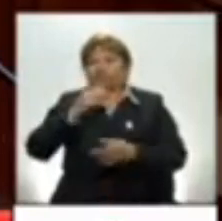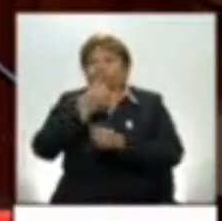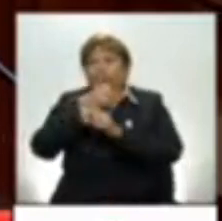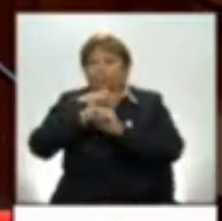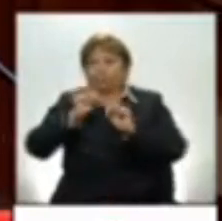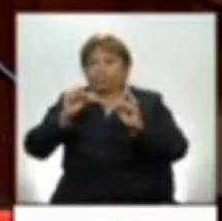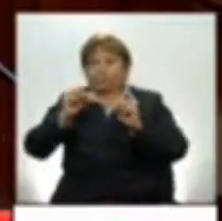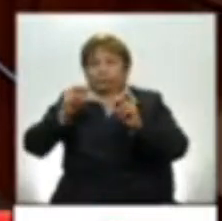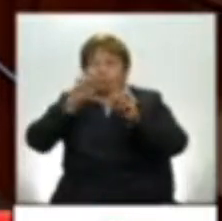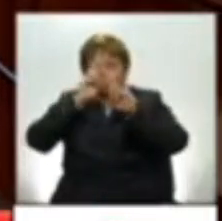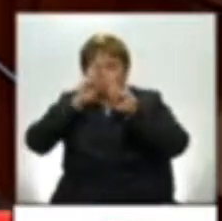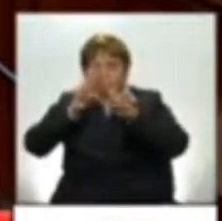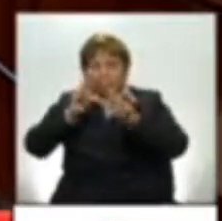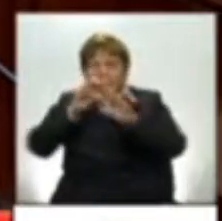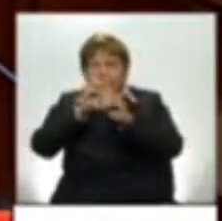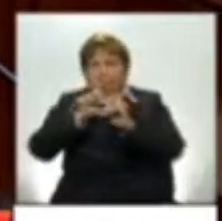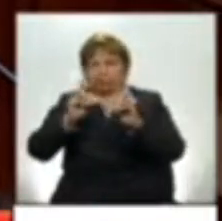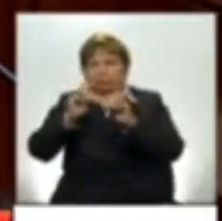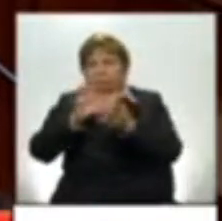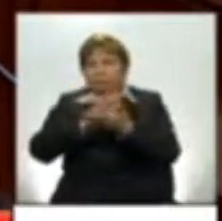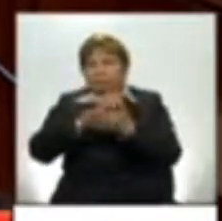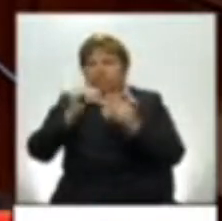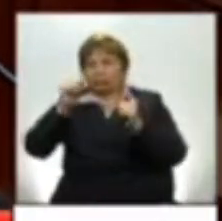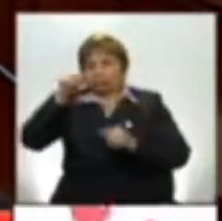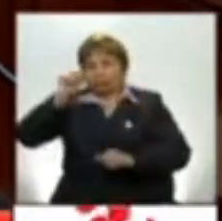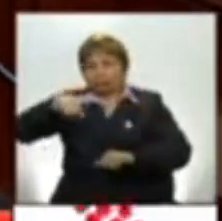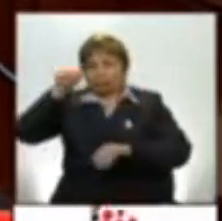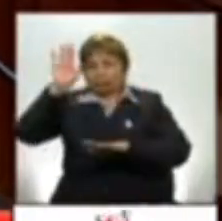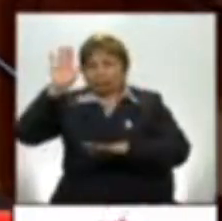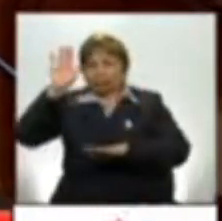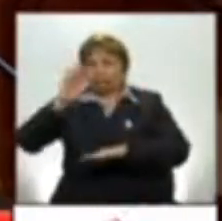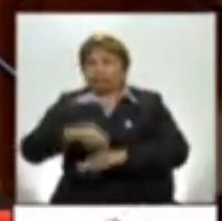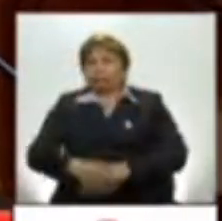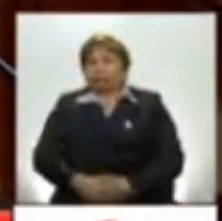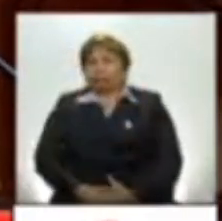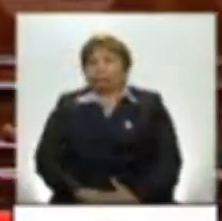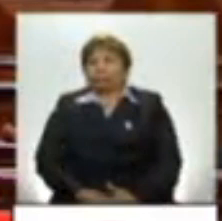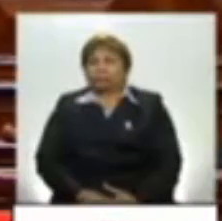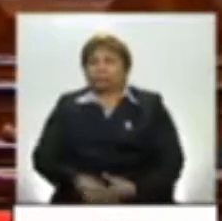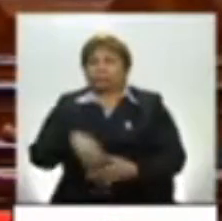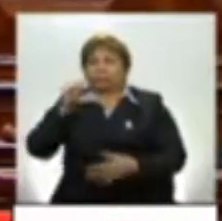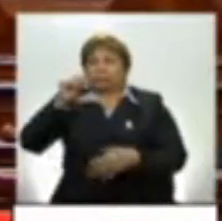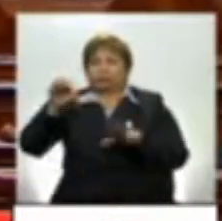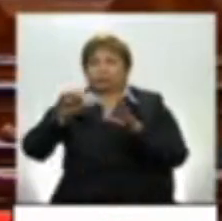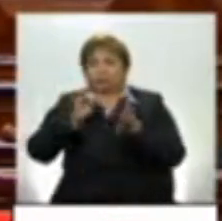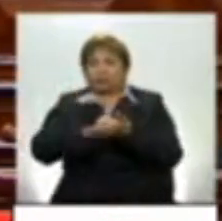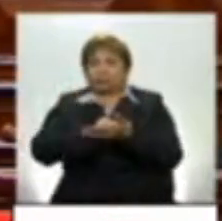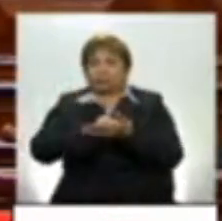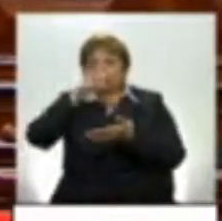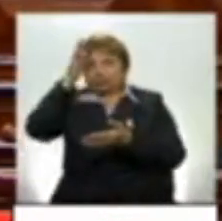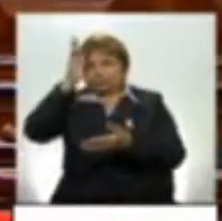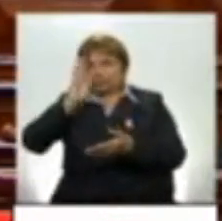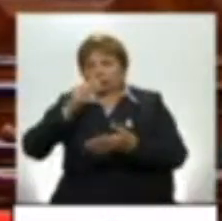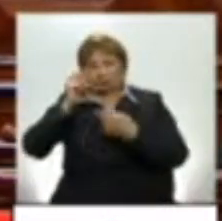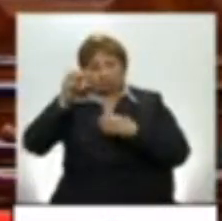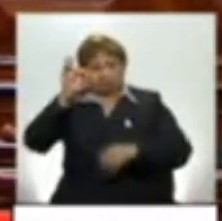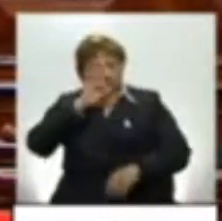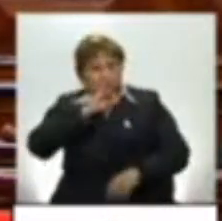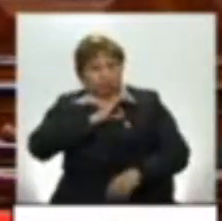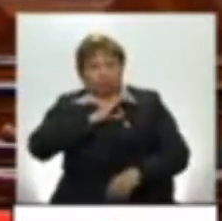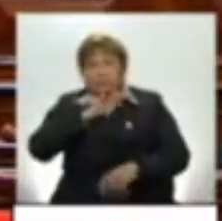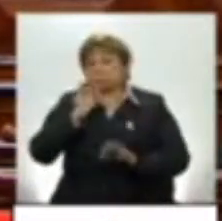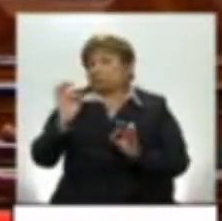el respeto a la democracia y a la institucionalidad, ¡sí, juro! Si así lo hace, que Dios y la patria la premien,